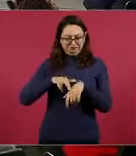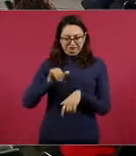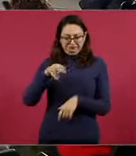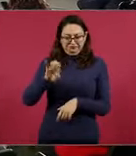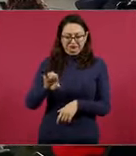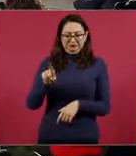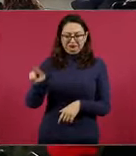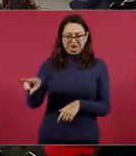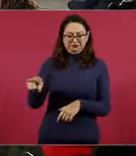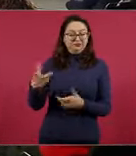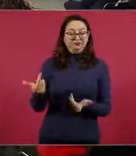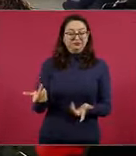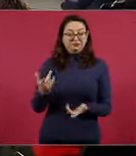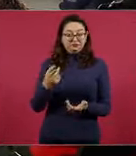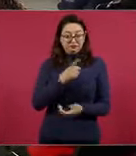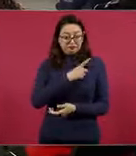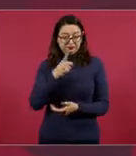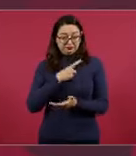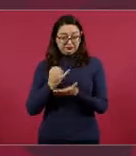Era línea.